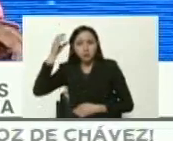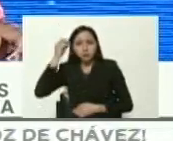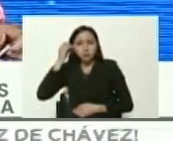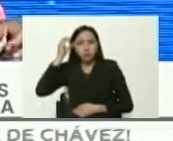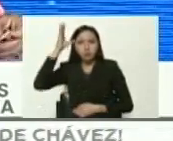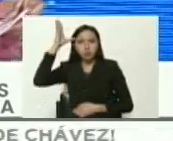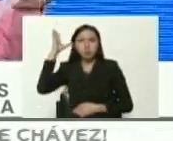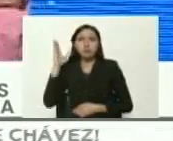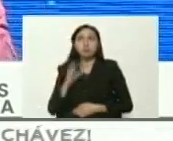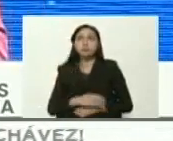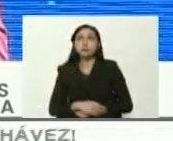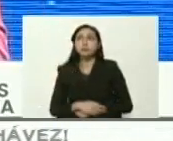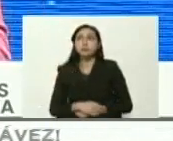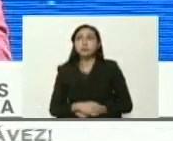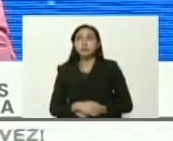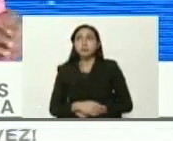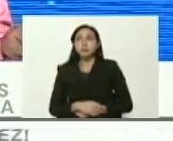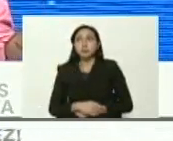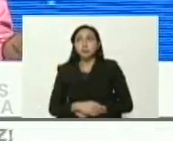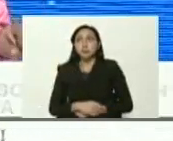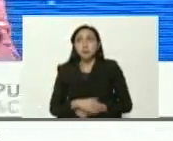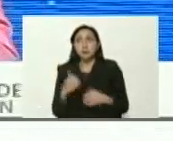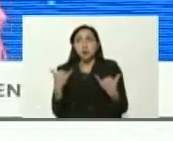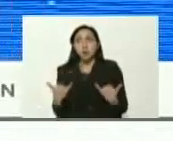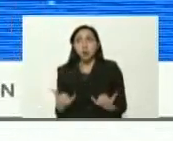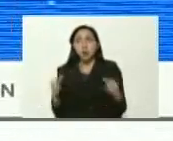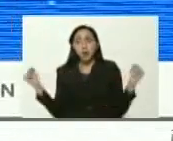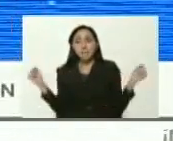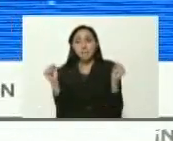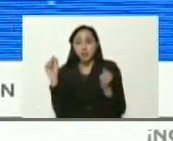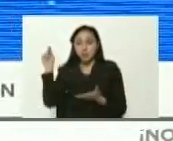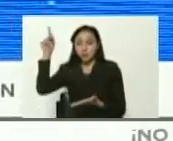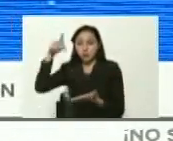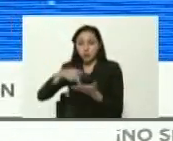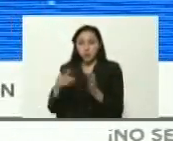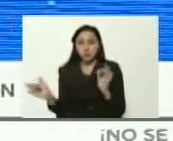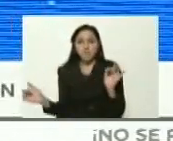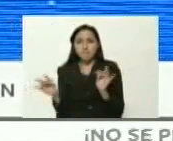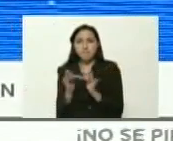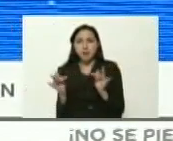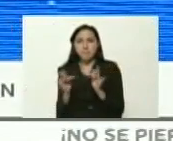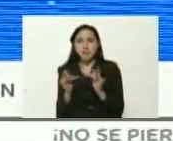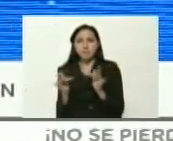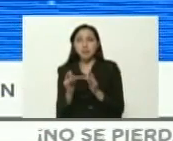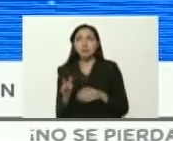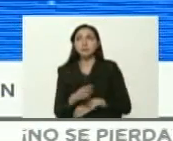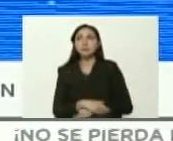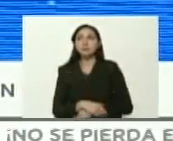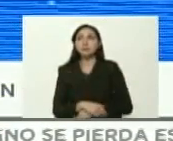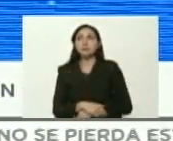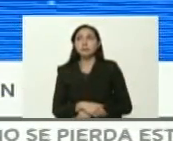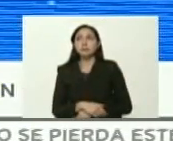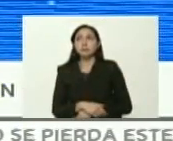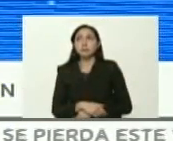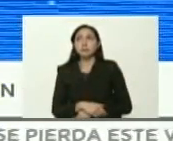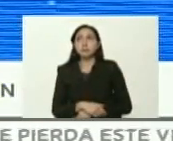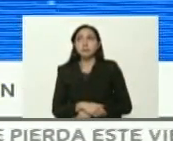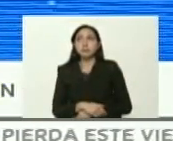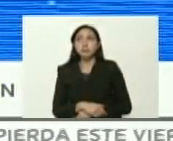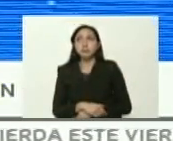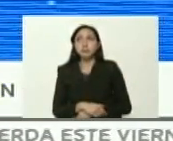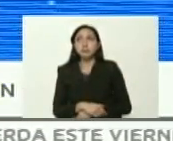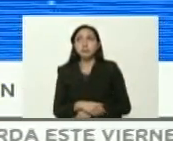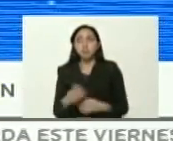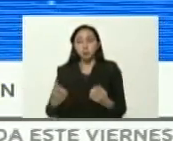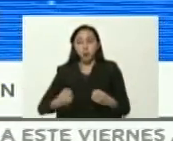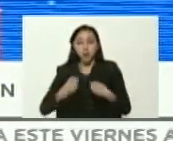Mérida, a los Andes de Venezuela. Los Andes de Venezuela. Allá vamos a entregar rehabilitada